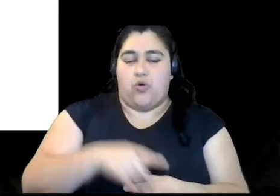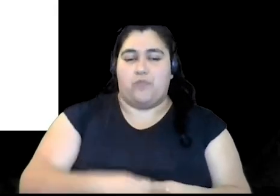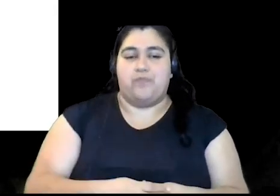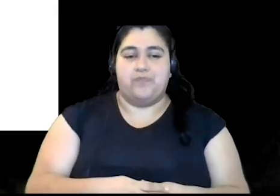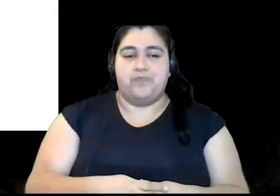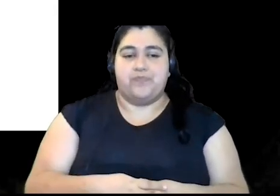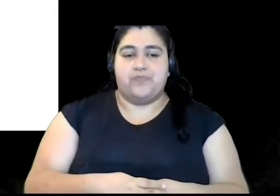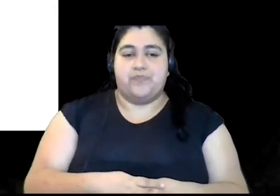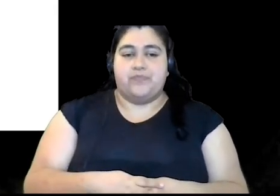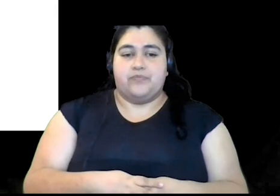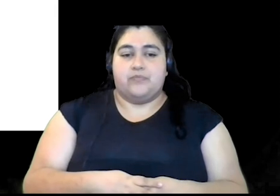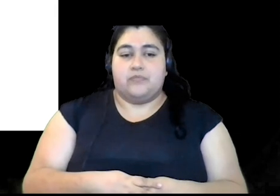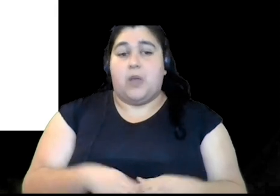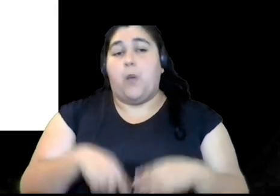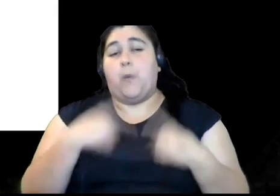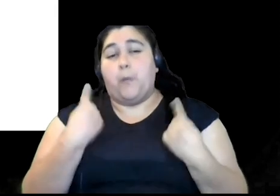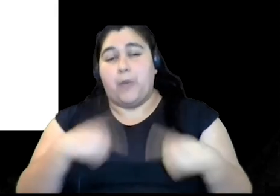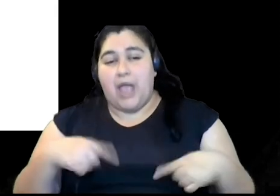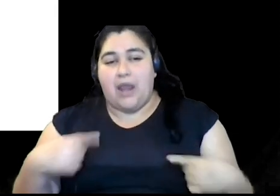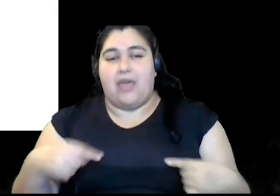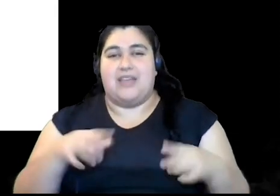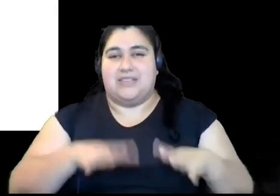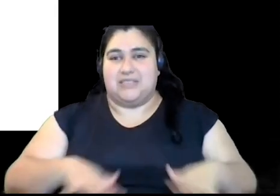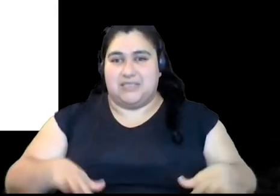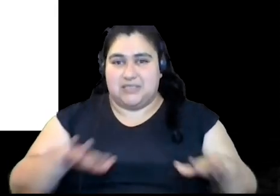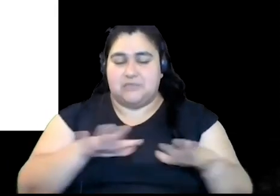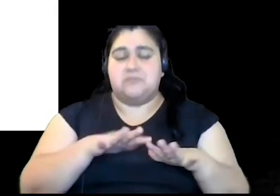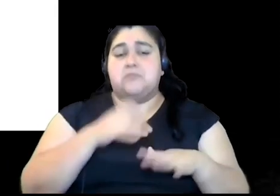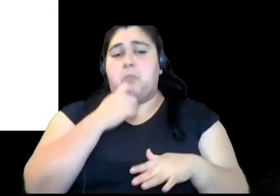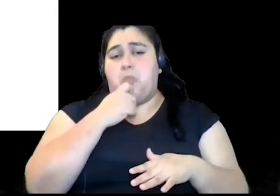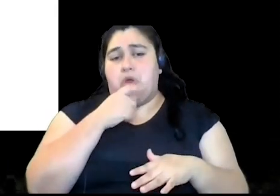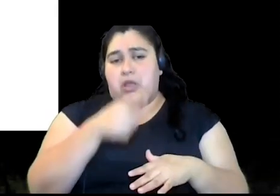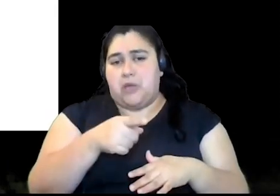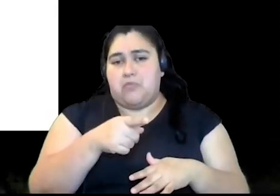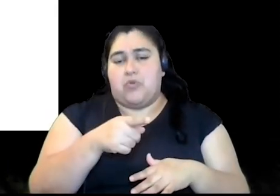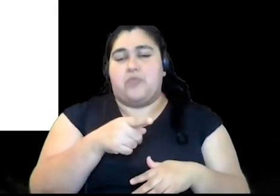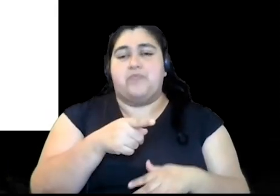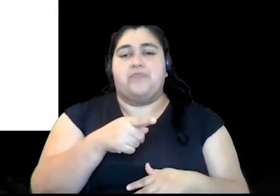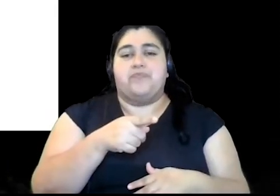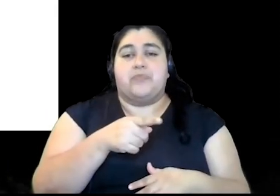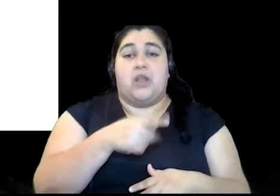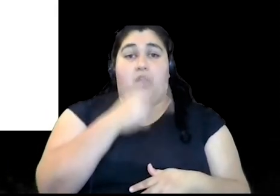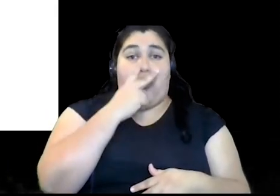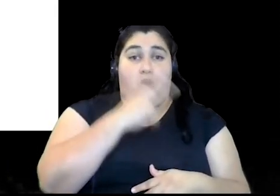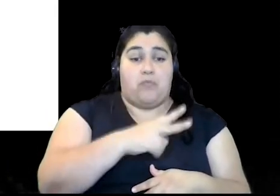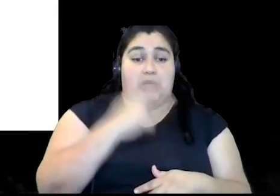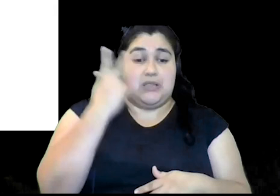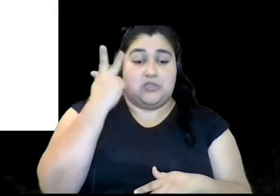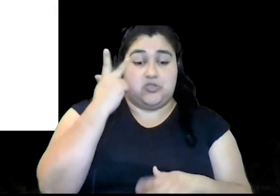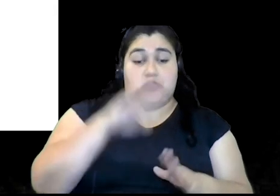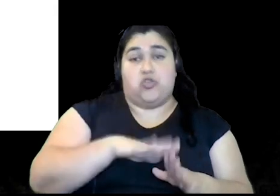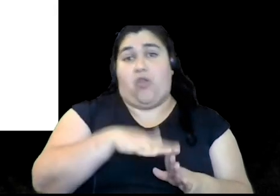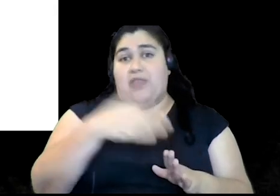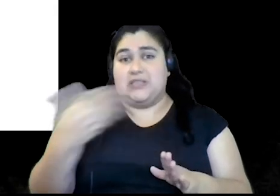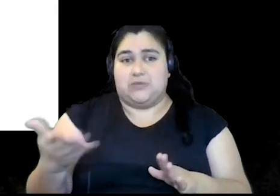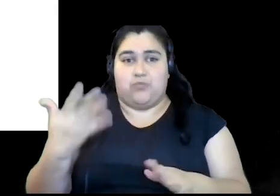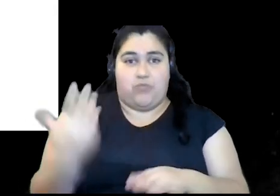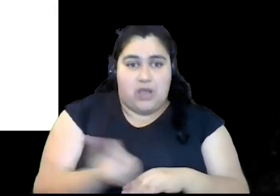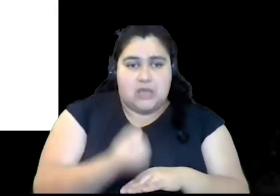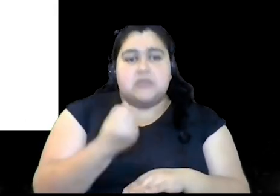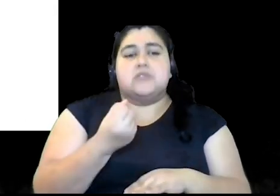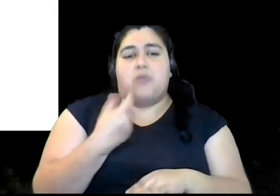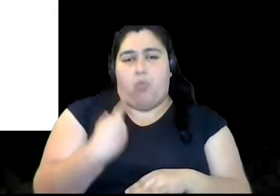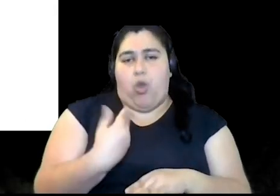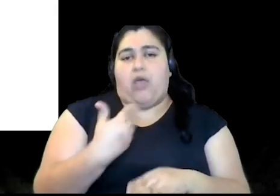vez, si esos bienes muebles o inmuebles ingresaron después del 2018, puede actualizar